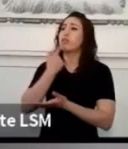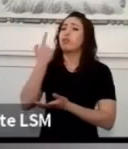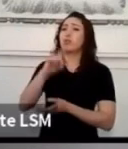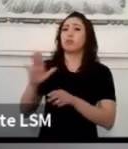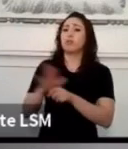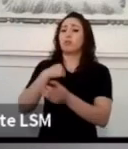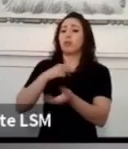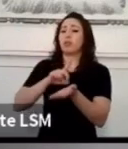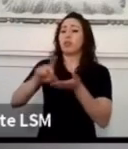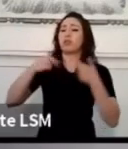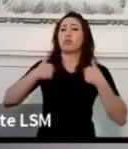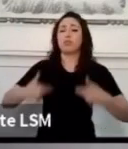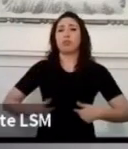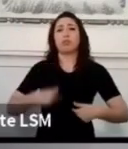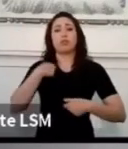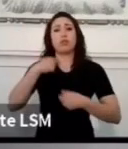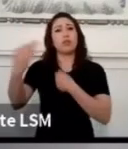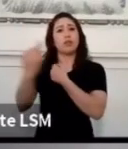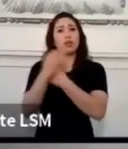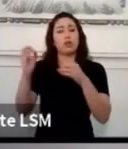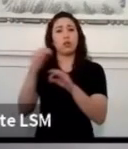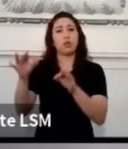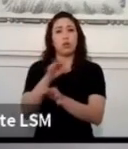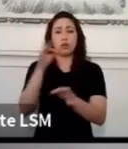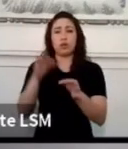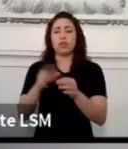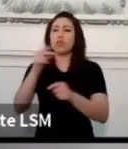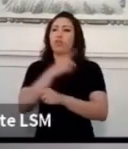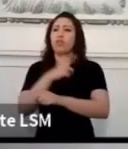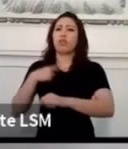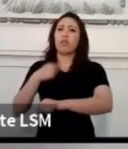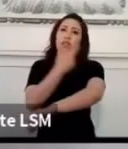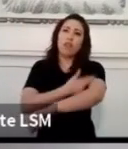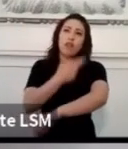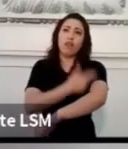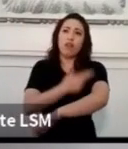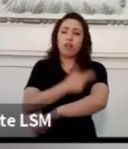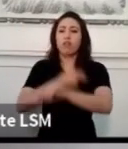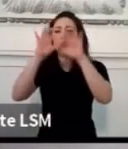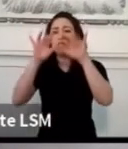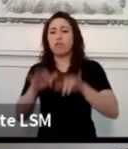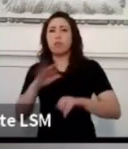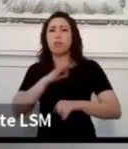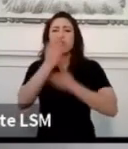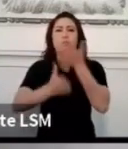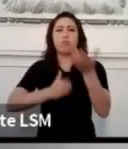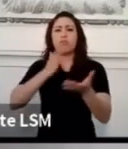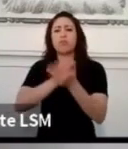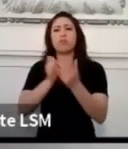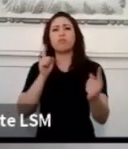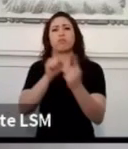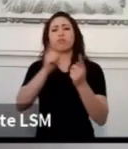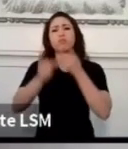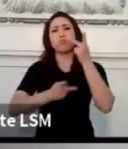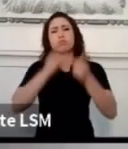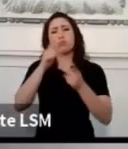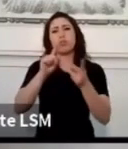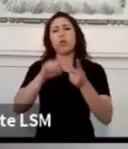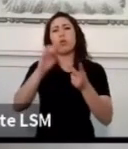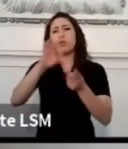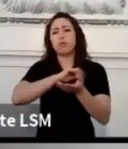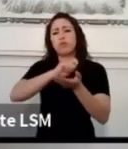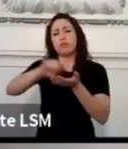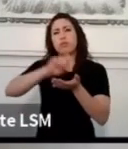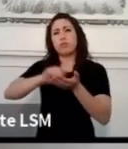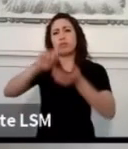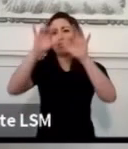de constitucionalidad sin mayores formalidades y a través de la solicitud oral o escrita, supliéndose siempre la deficiencia